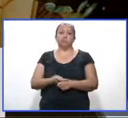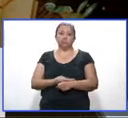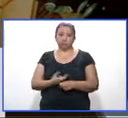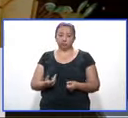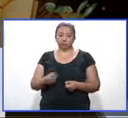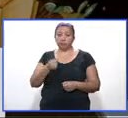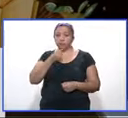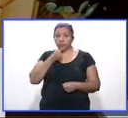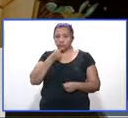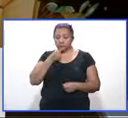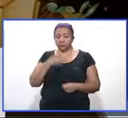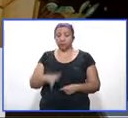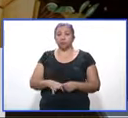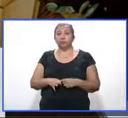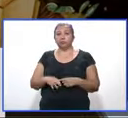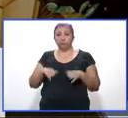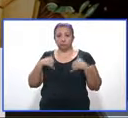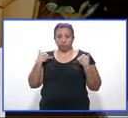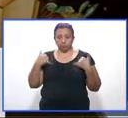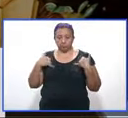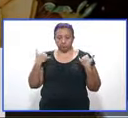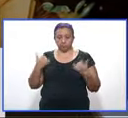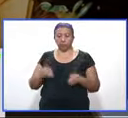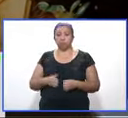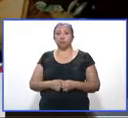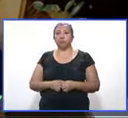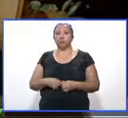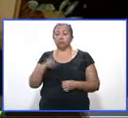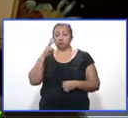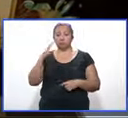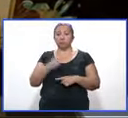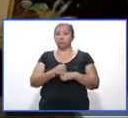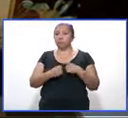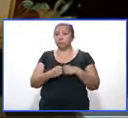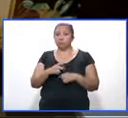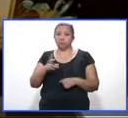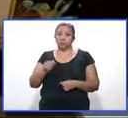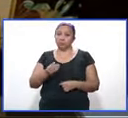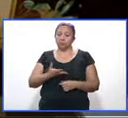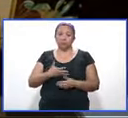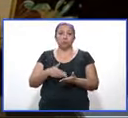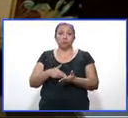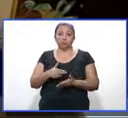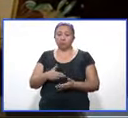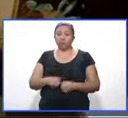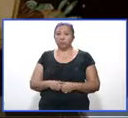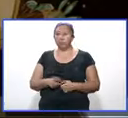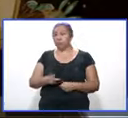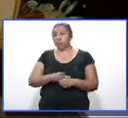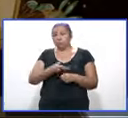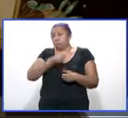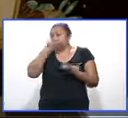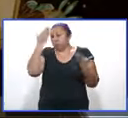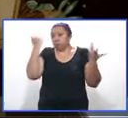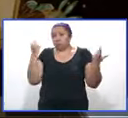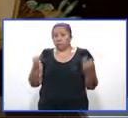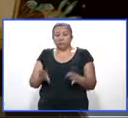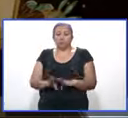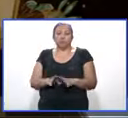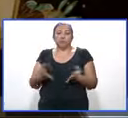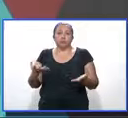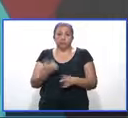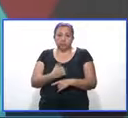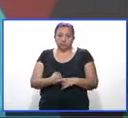Que cuando los niños se presentan o jóvenes se encuentran en una situación como esa, no tienen herramientas. Es lo que pasa, no saben cómo actuar ante